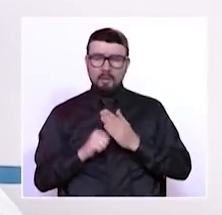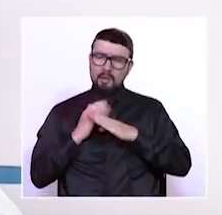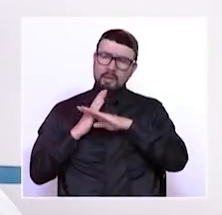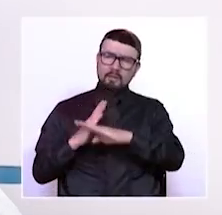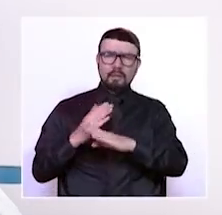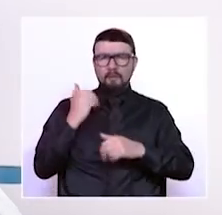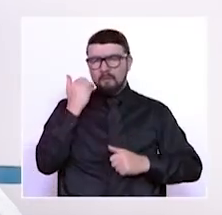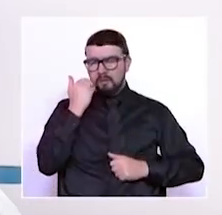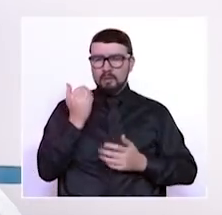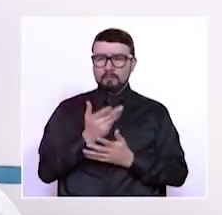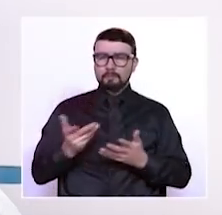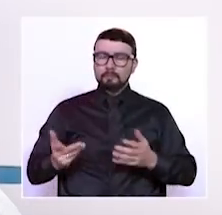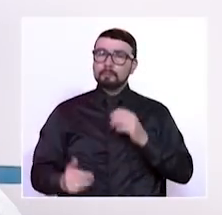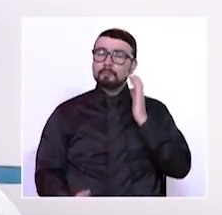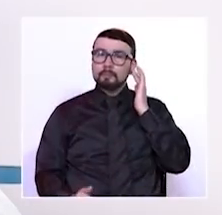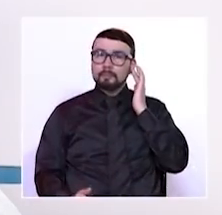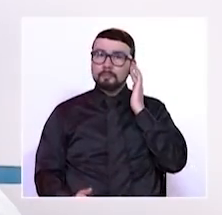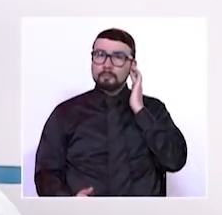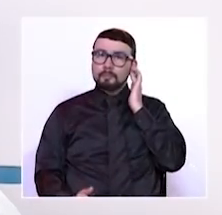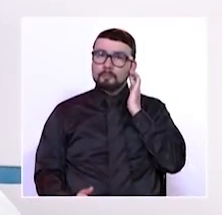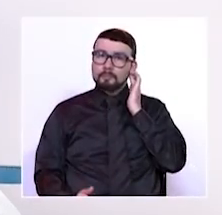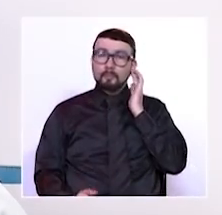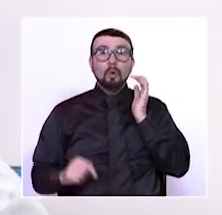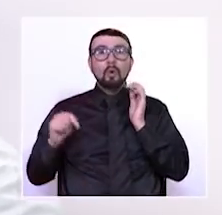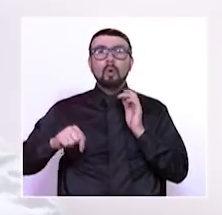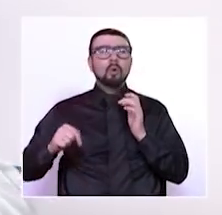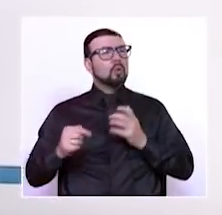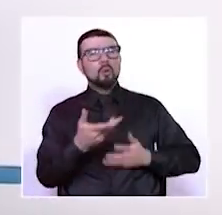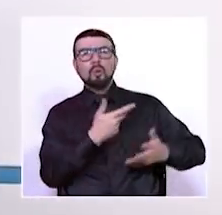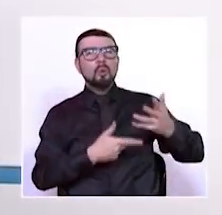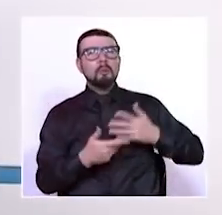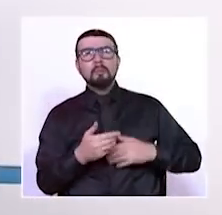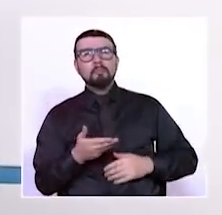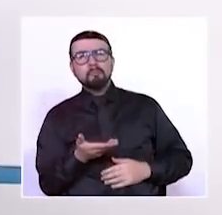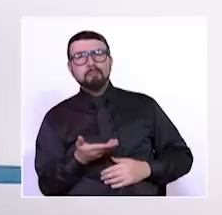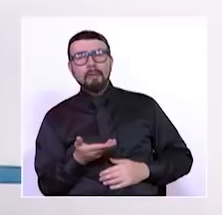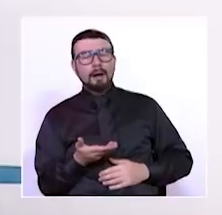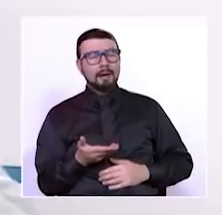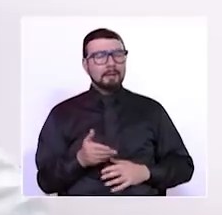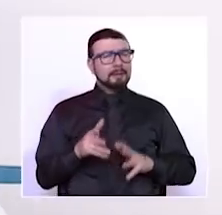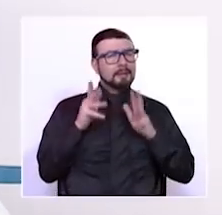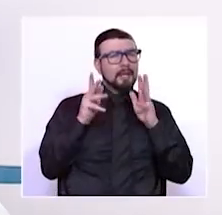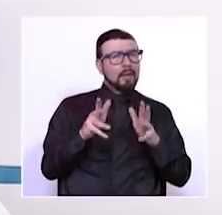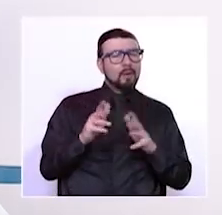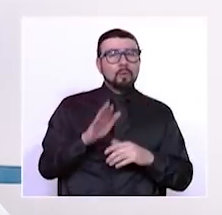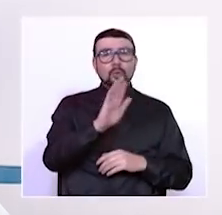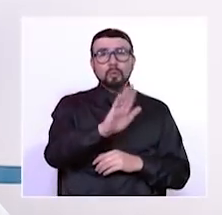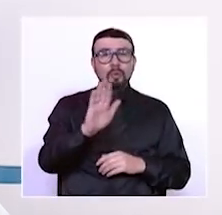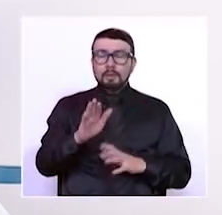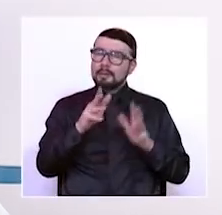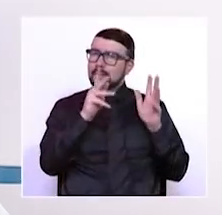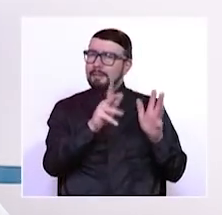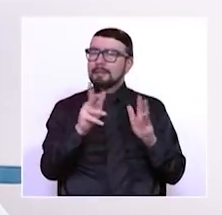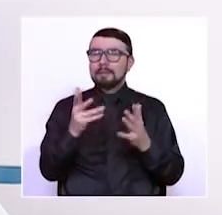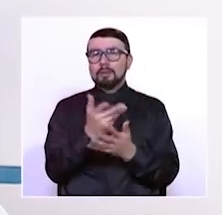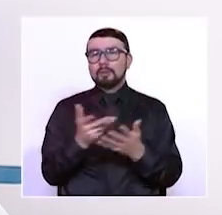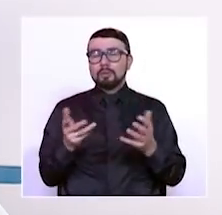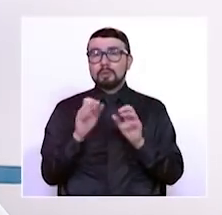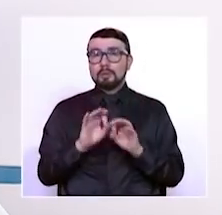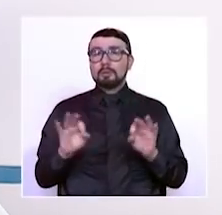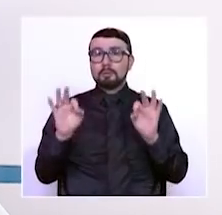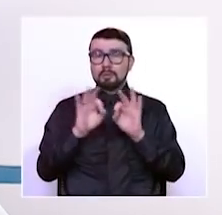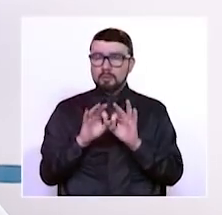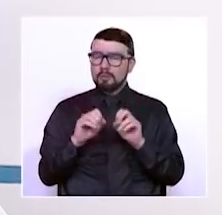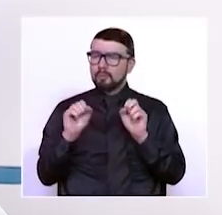salud. Hoy estamos compartiendo este espacio para hacer educación con todos ustedes y tratar de